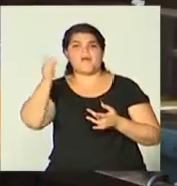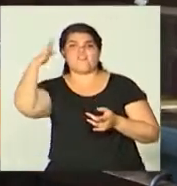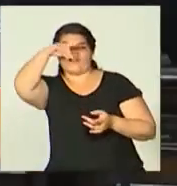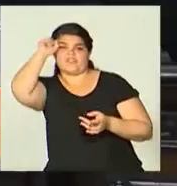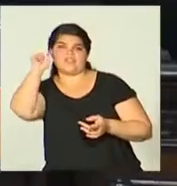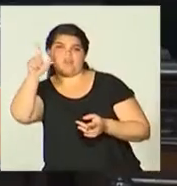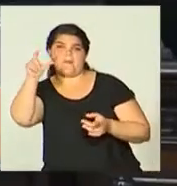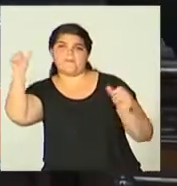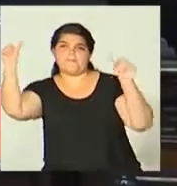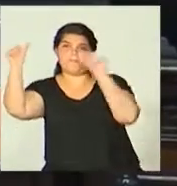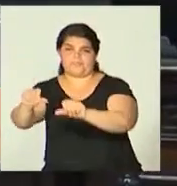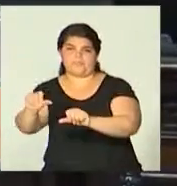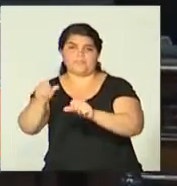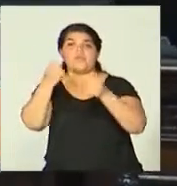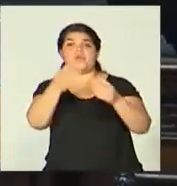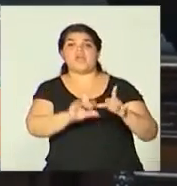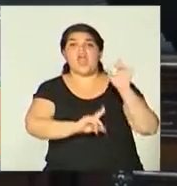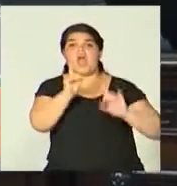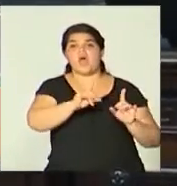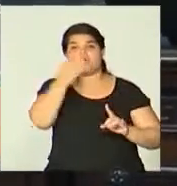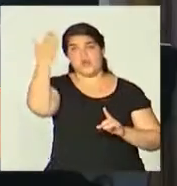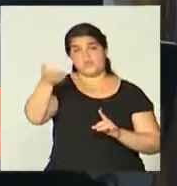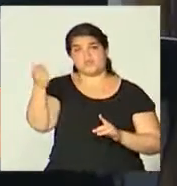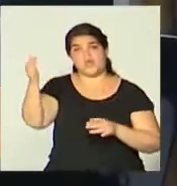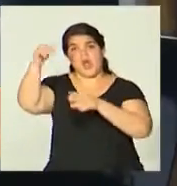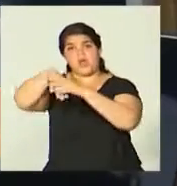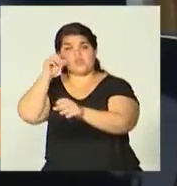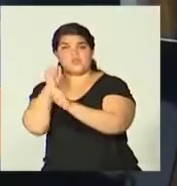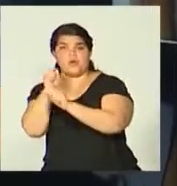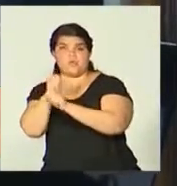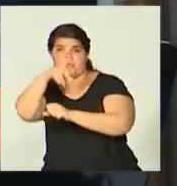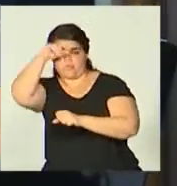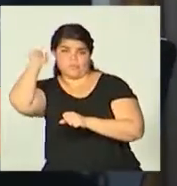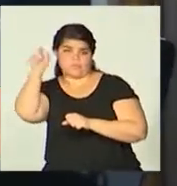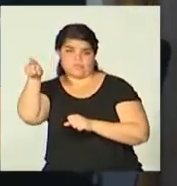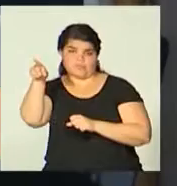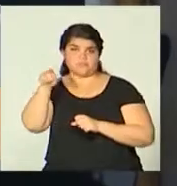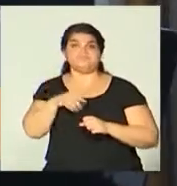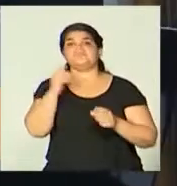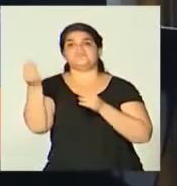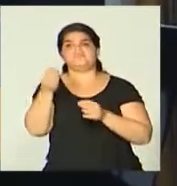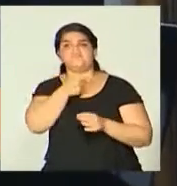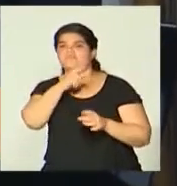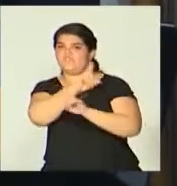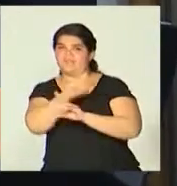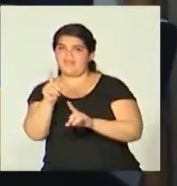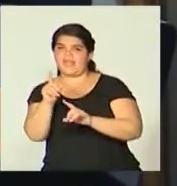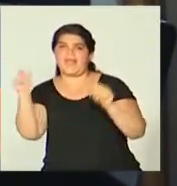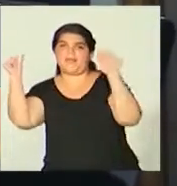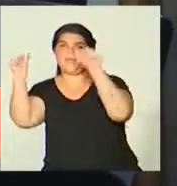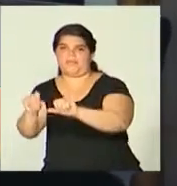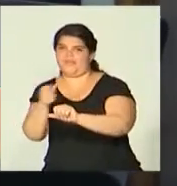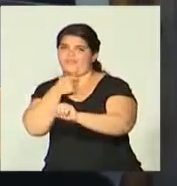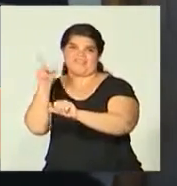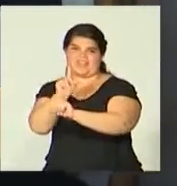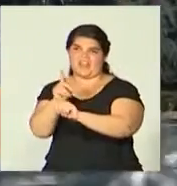dificultades, porque los funcionarios nuevos del Banco Nación no van a querer empeorar la situación patrimonial del banco. Entonces esto, la verdad